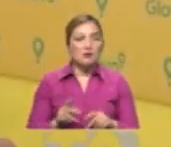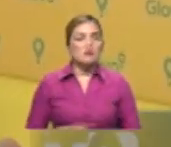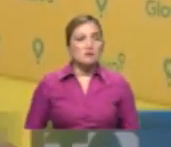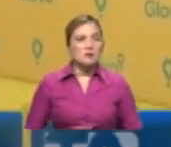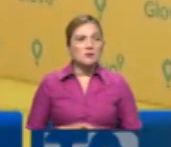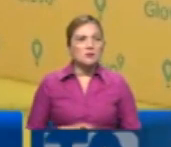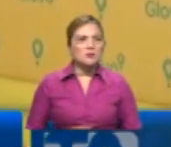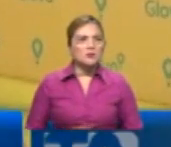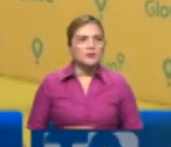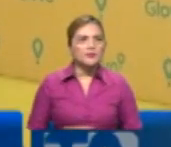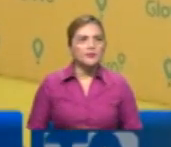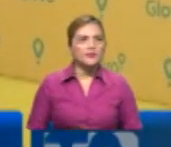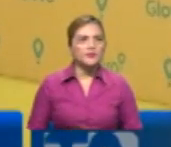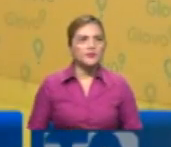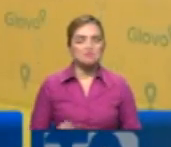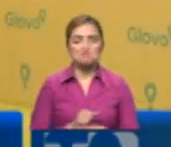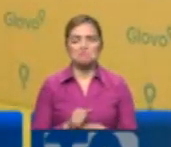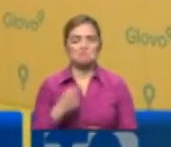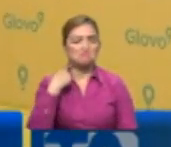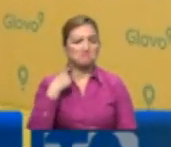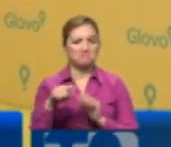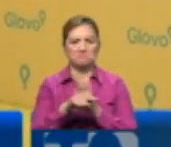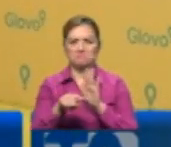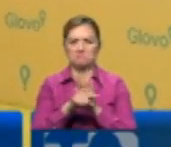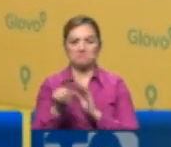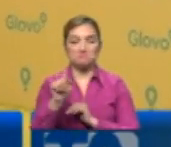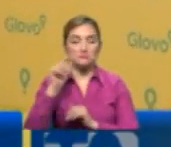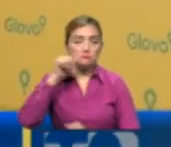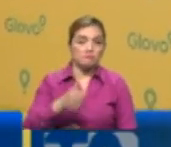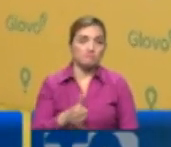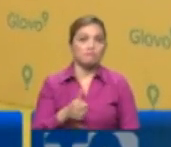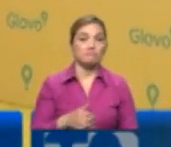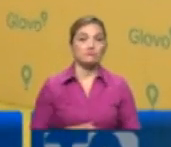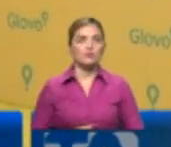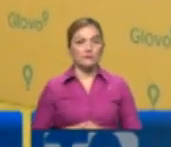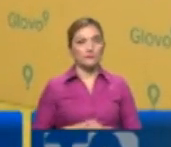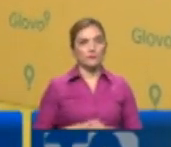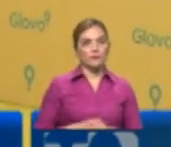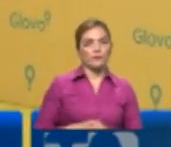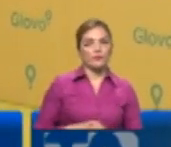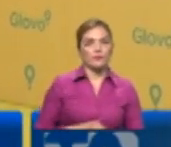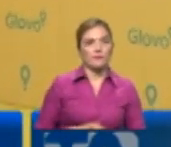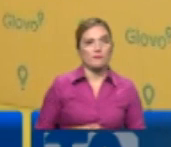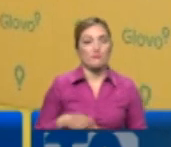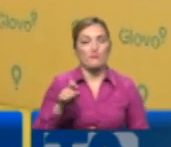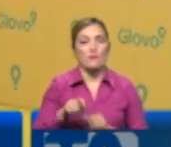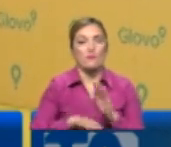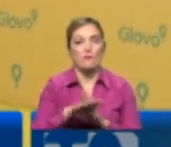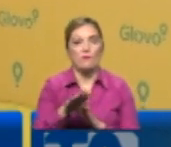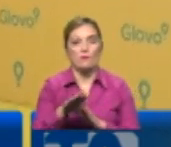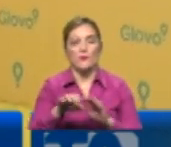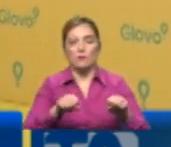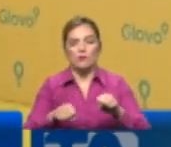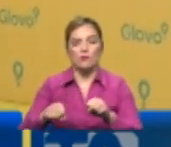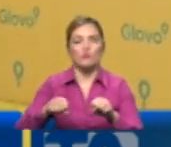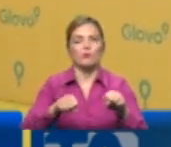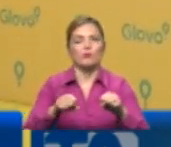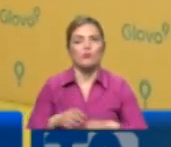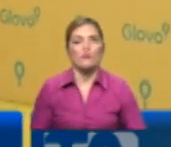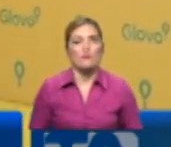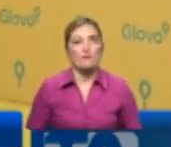práctica como tal no nos perjudica en el caso de que mañana necesitaríamos contar con más repartidores podemos